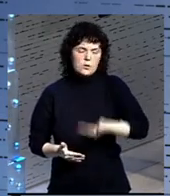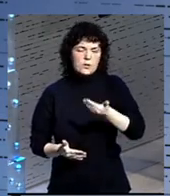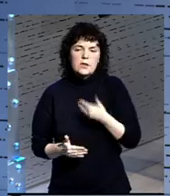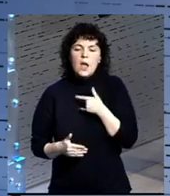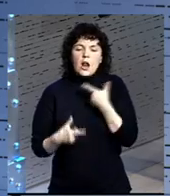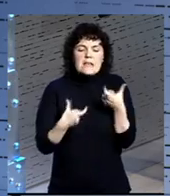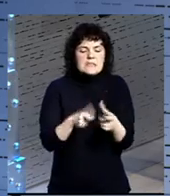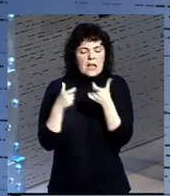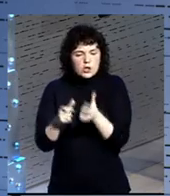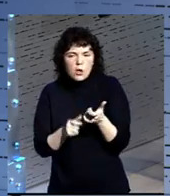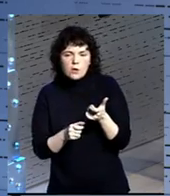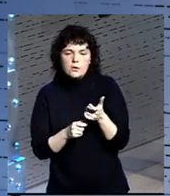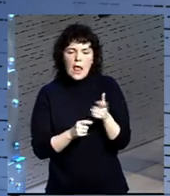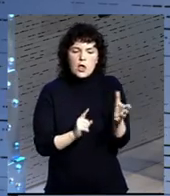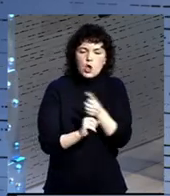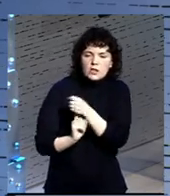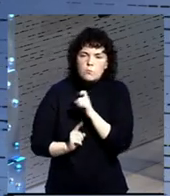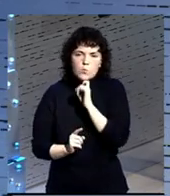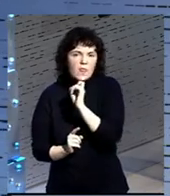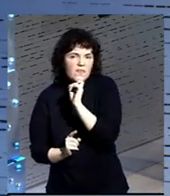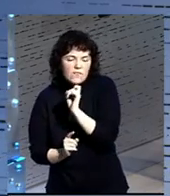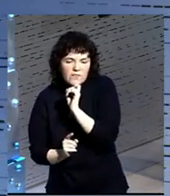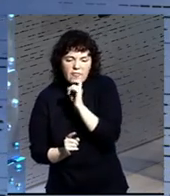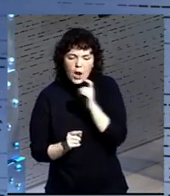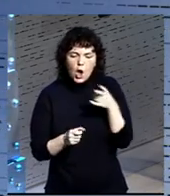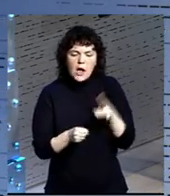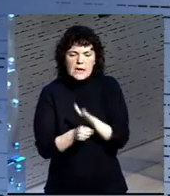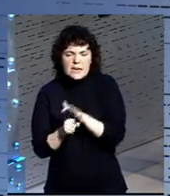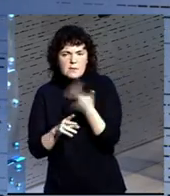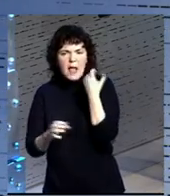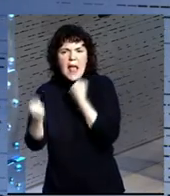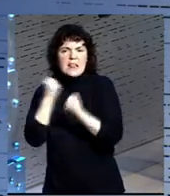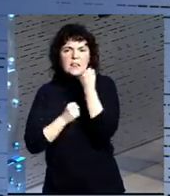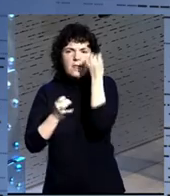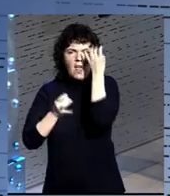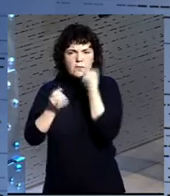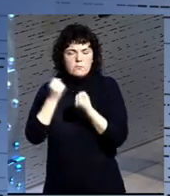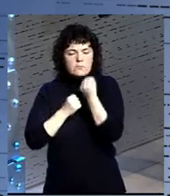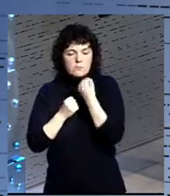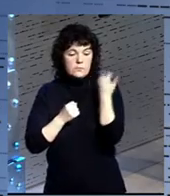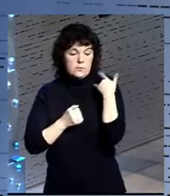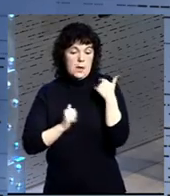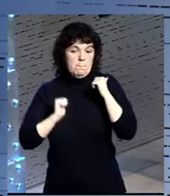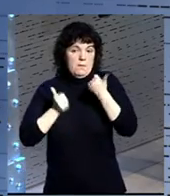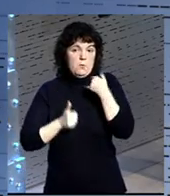sector, una rama de la actividad económica que ya a principios de